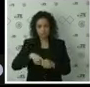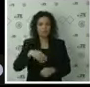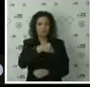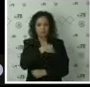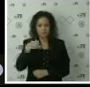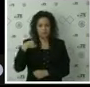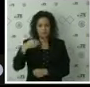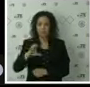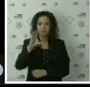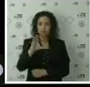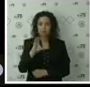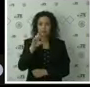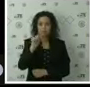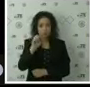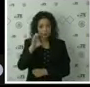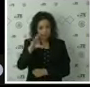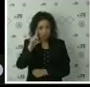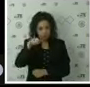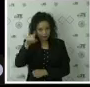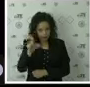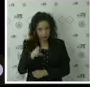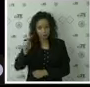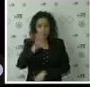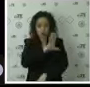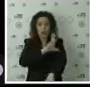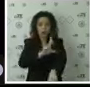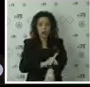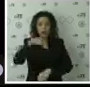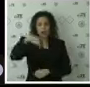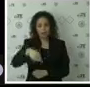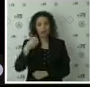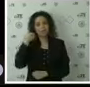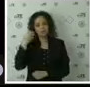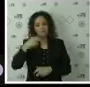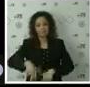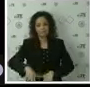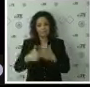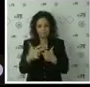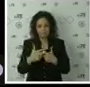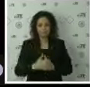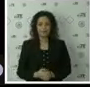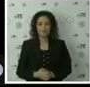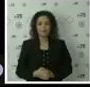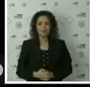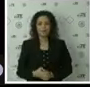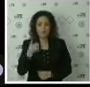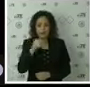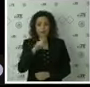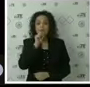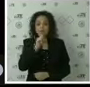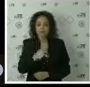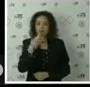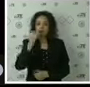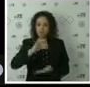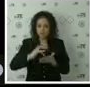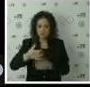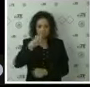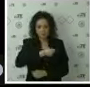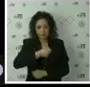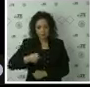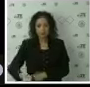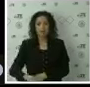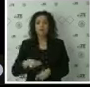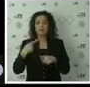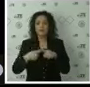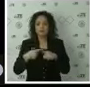México, quien además fungirá como coordinadora de nuestro webinar. Del mismo modo, agradecemos y saludamos la presencia de